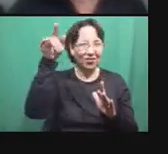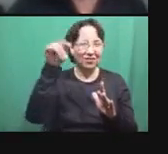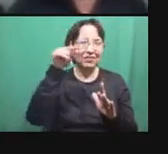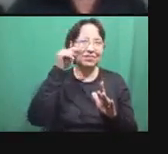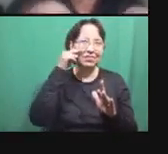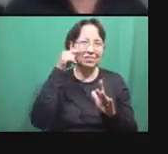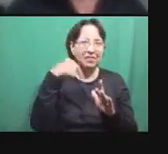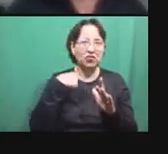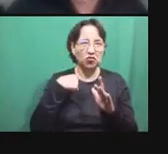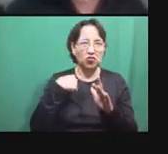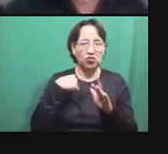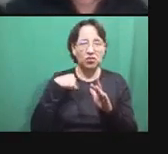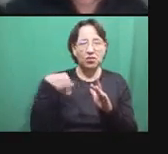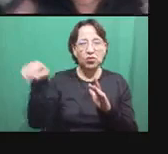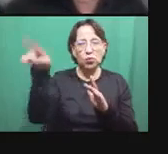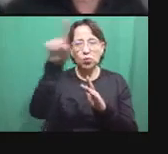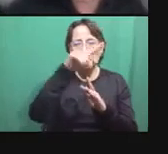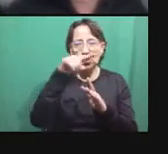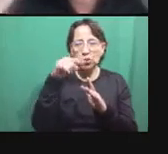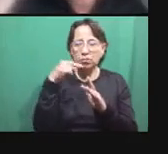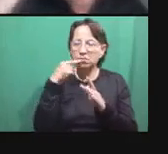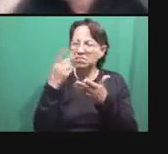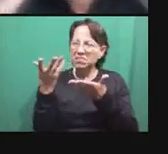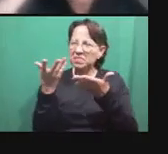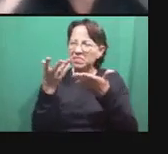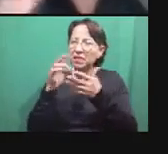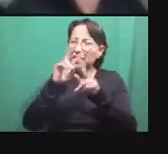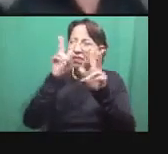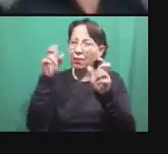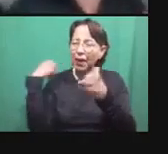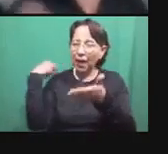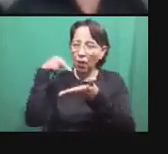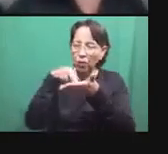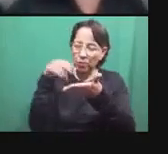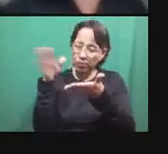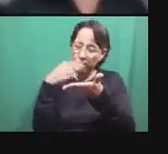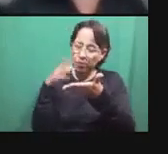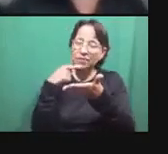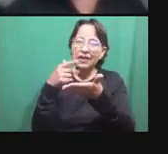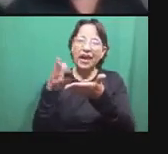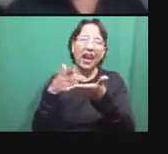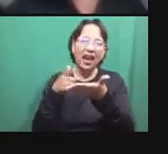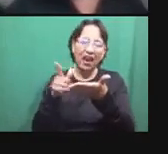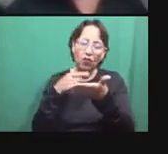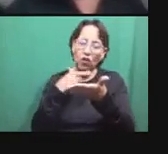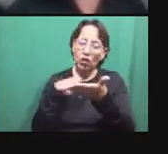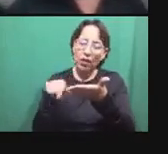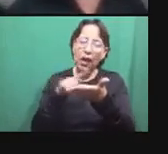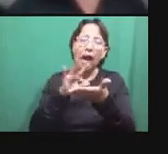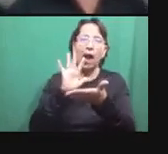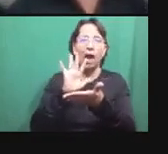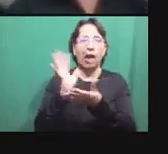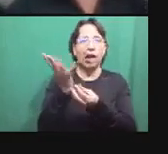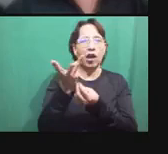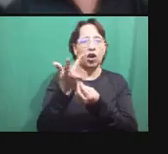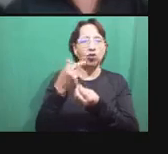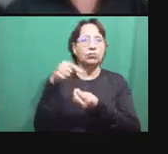los chicos extraen de estos autores, de sus libros, y como el acto pictórico finalmente